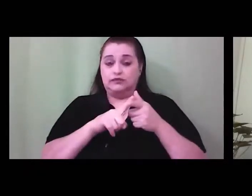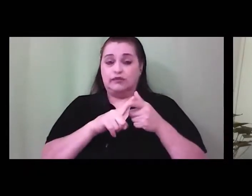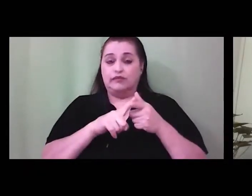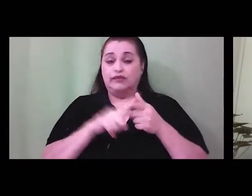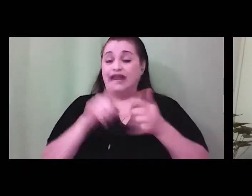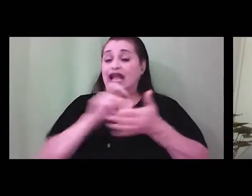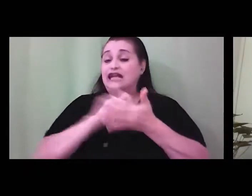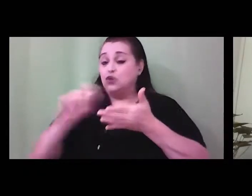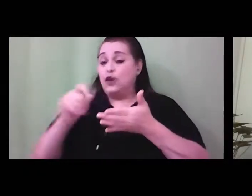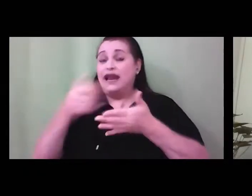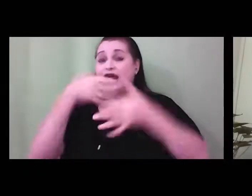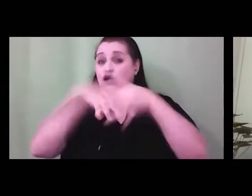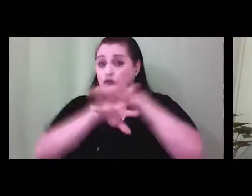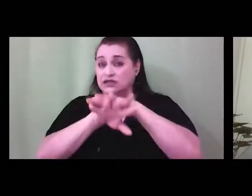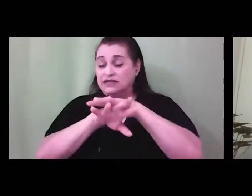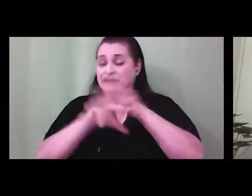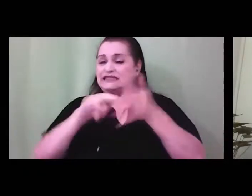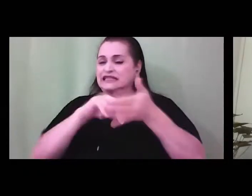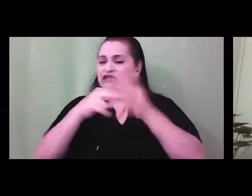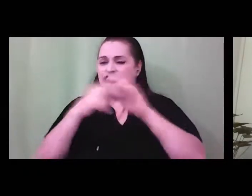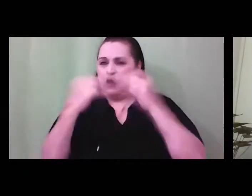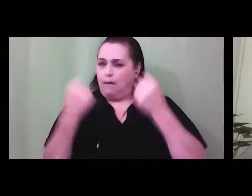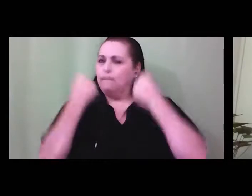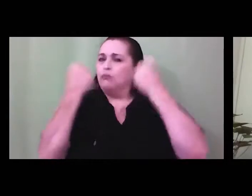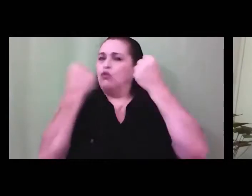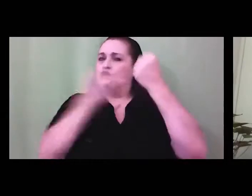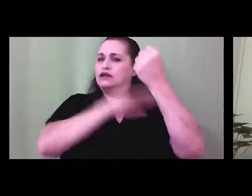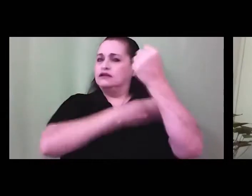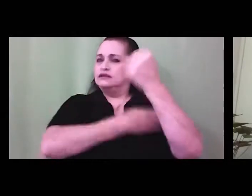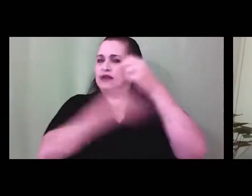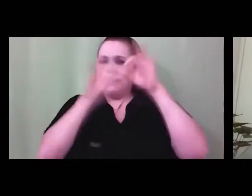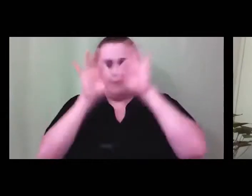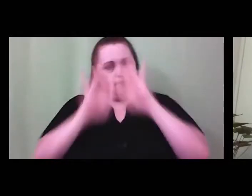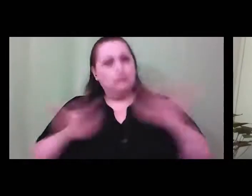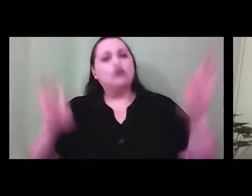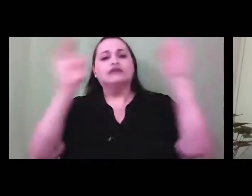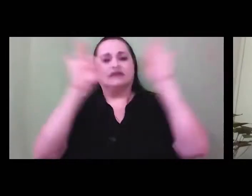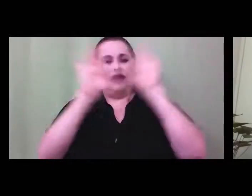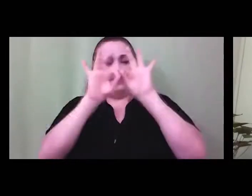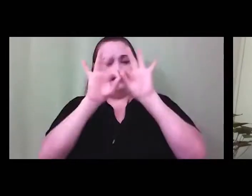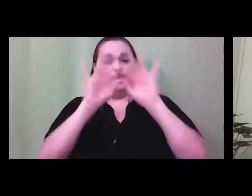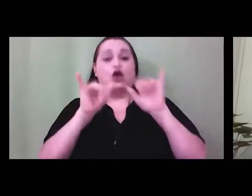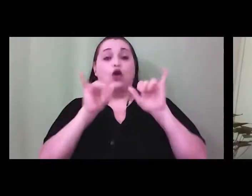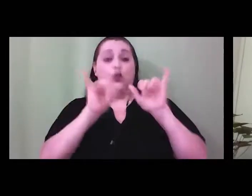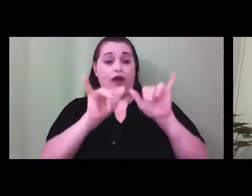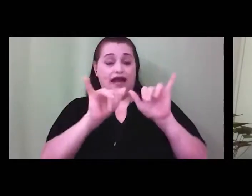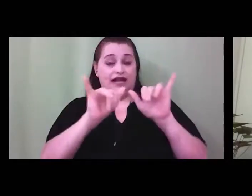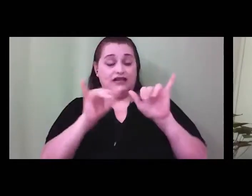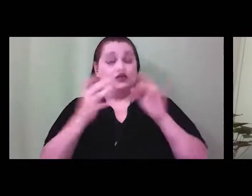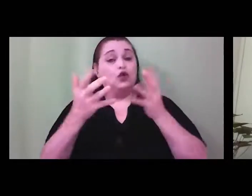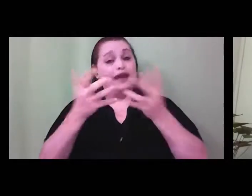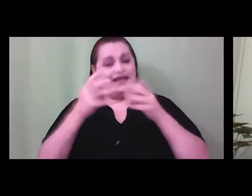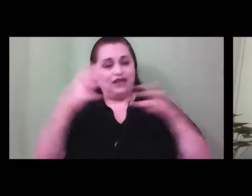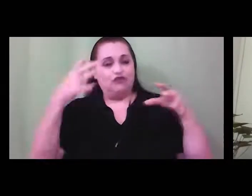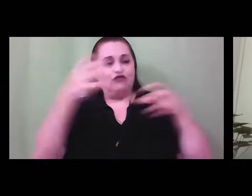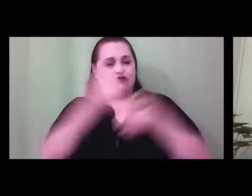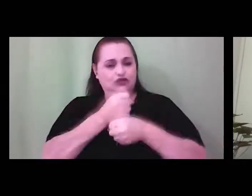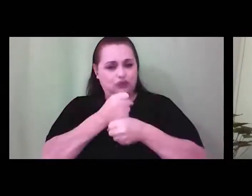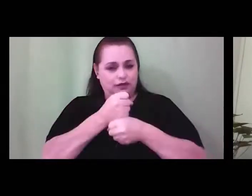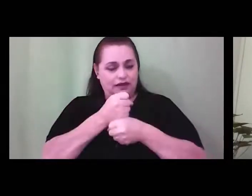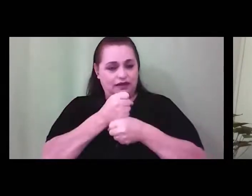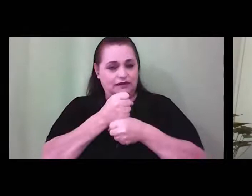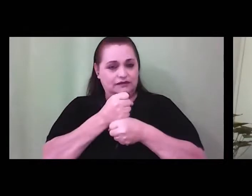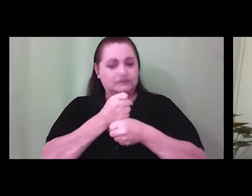escuela inclusiva es un potencial muy importante. Y con esto, entonces, lo que quiero resumir es